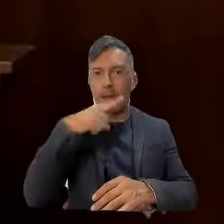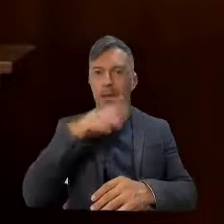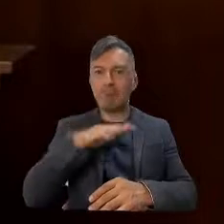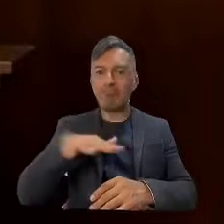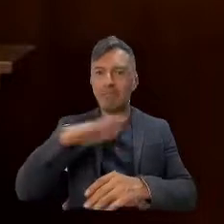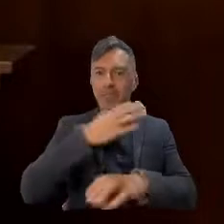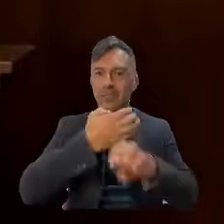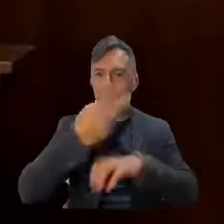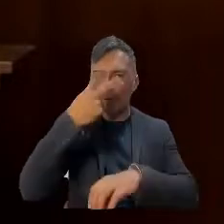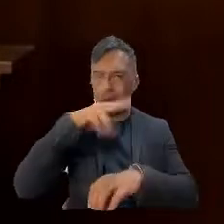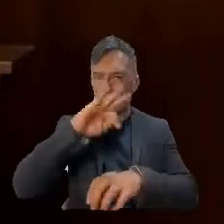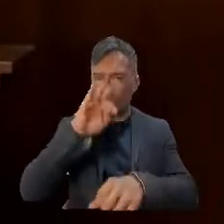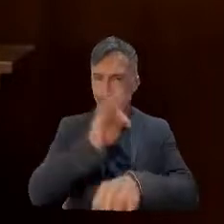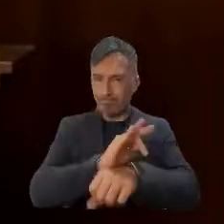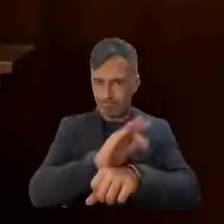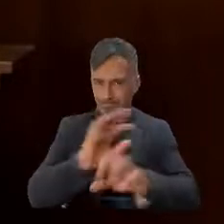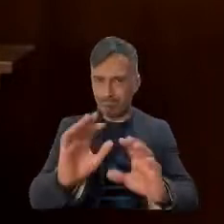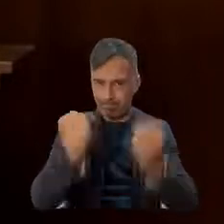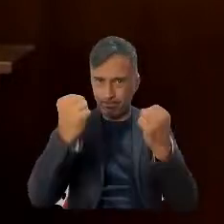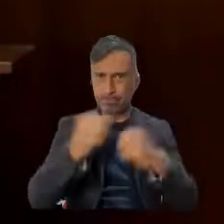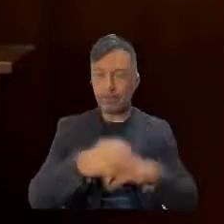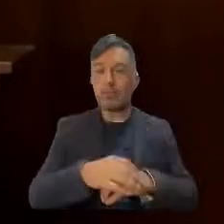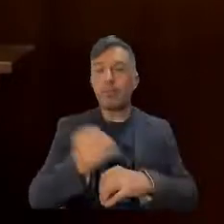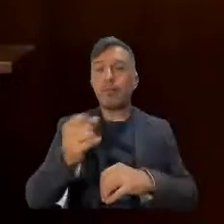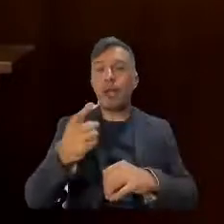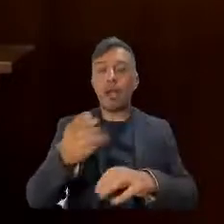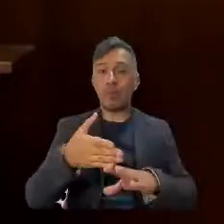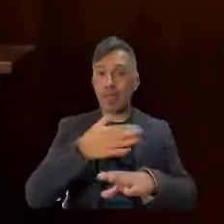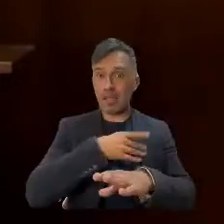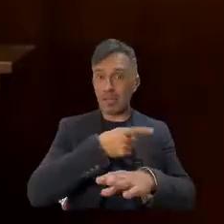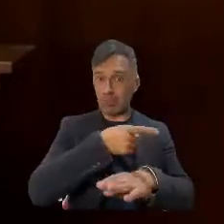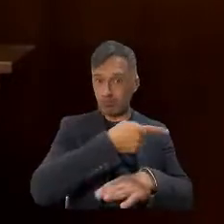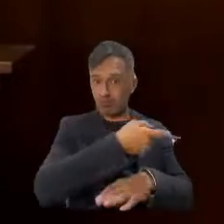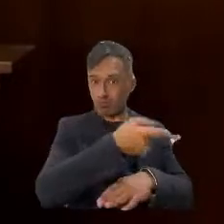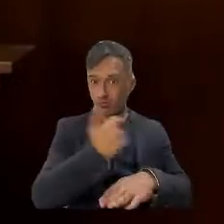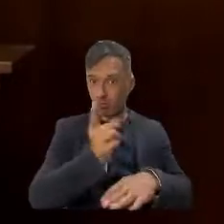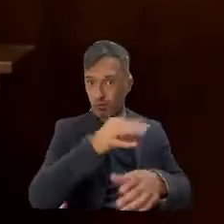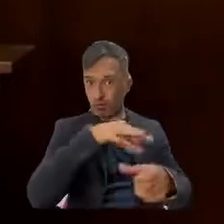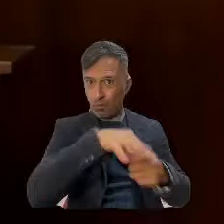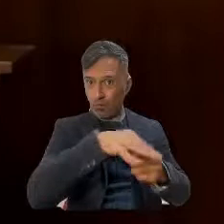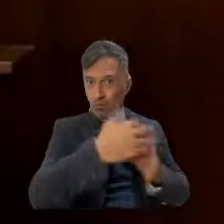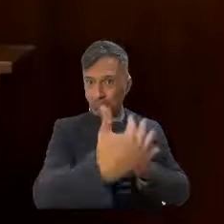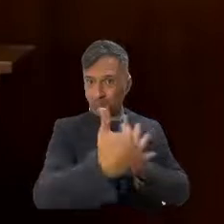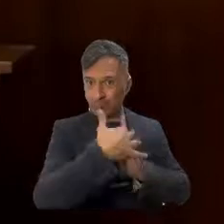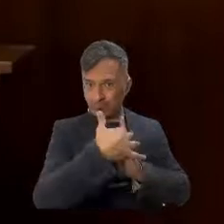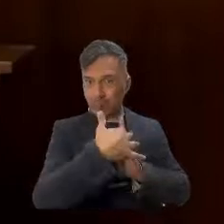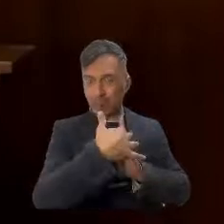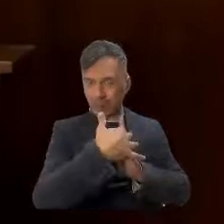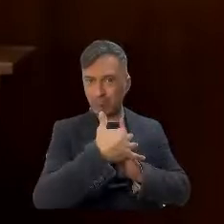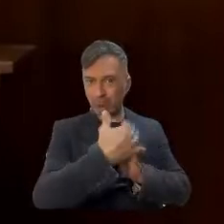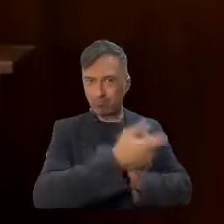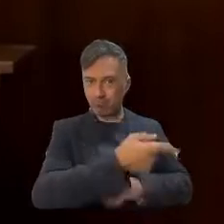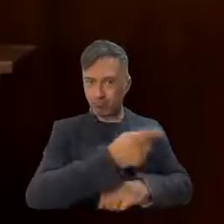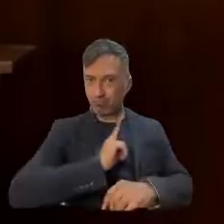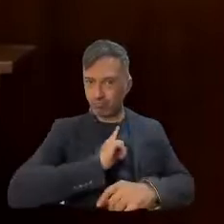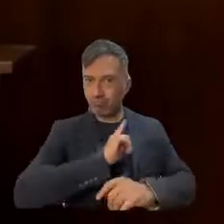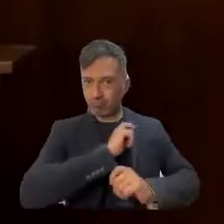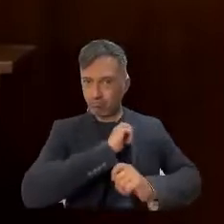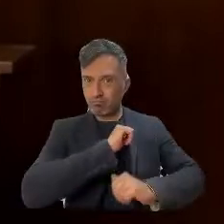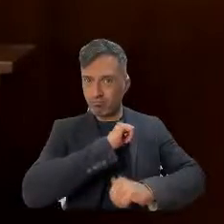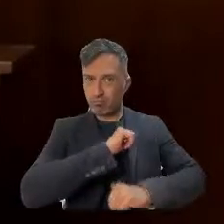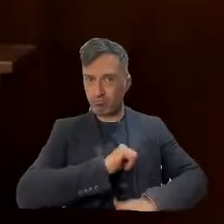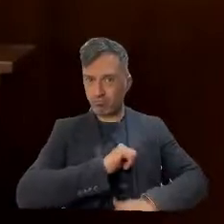Como representantes de aquellos que a través de su voto confiaron sus esperanzas en nuestra persona, el deber